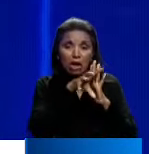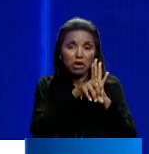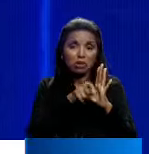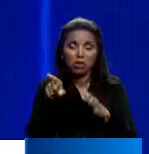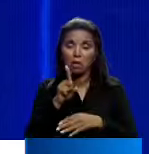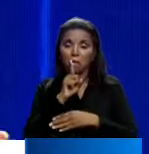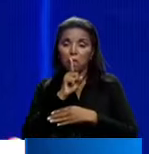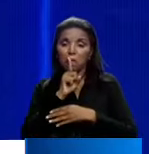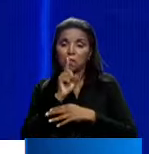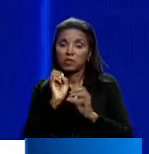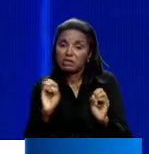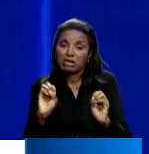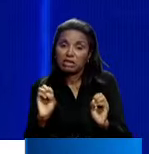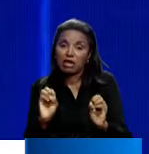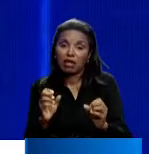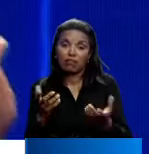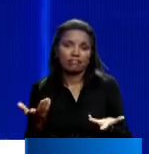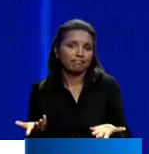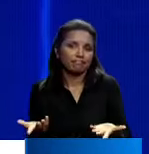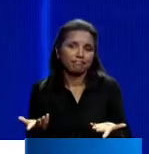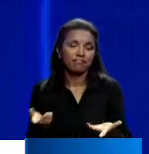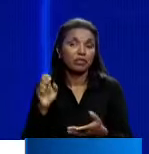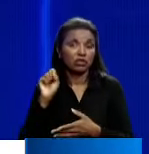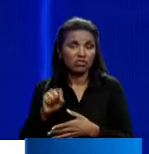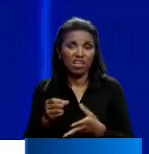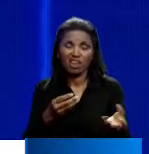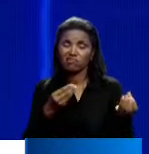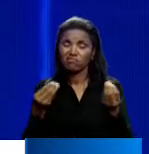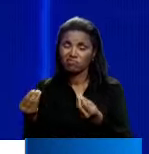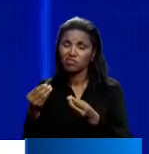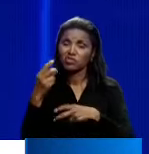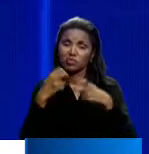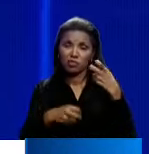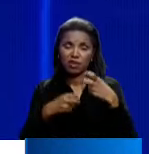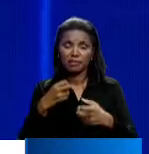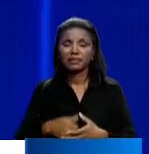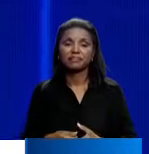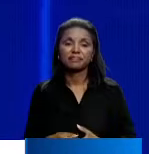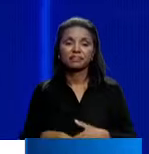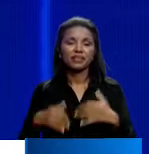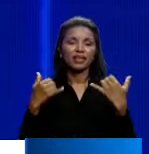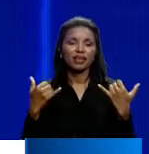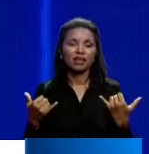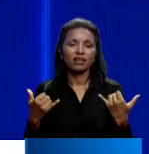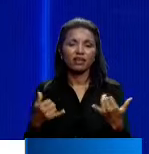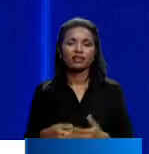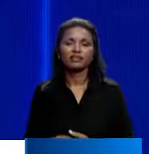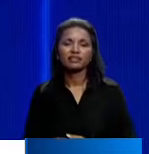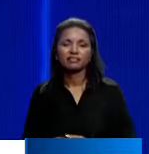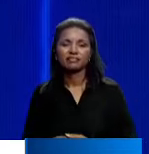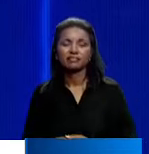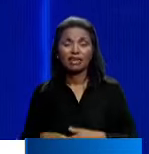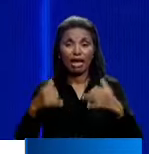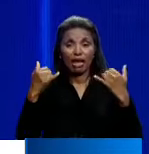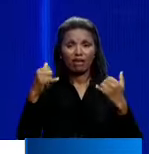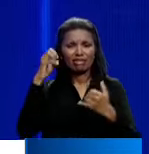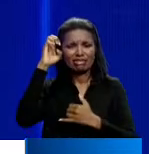corrupción? Que los ha habido en crecimiento. Estamos frente a un